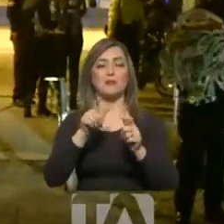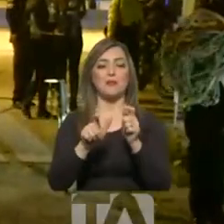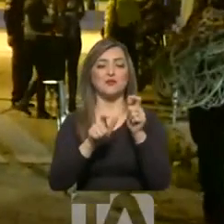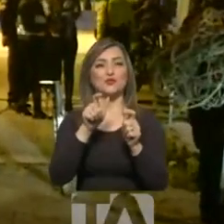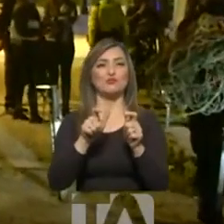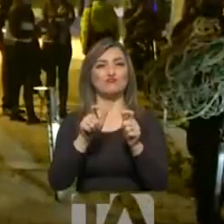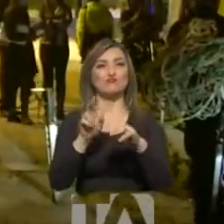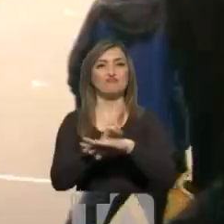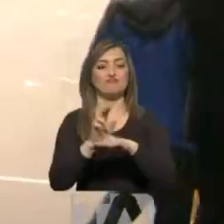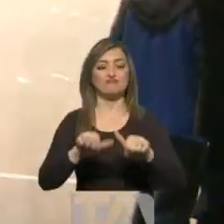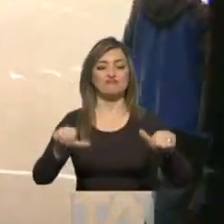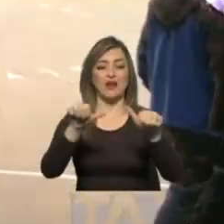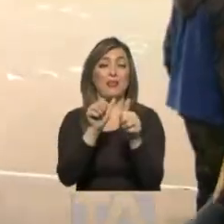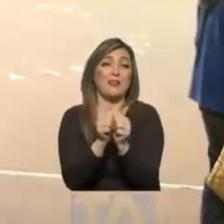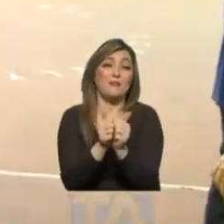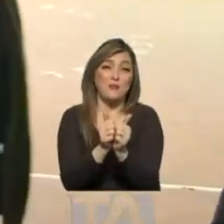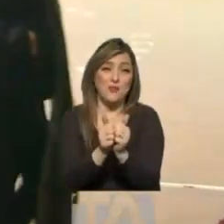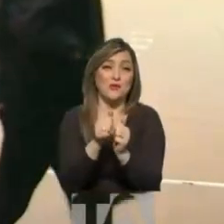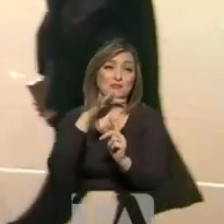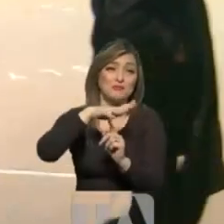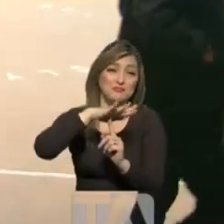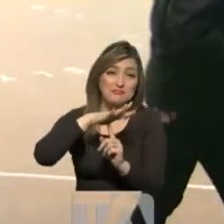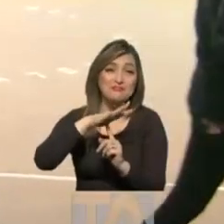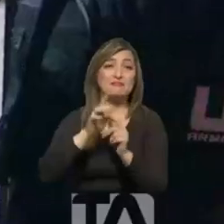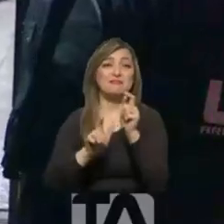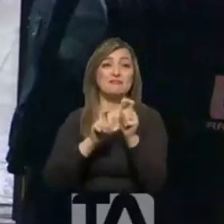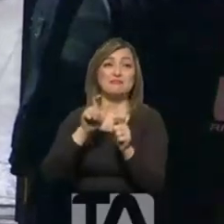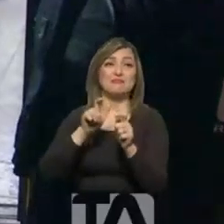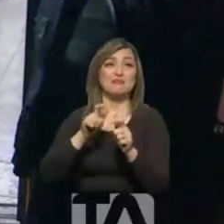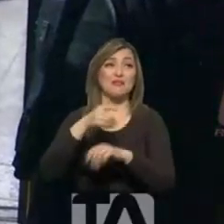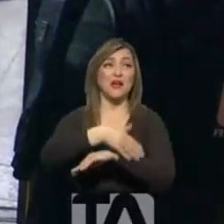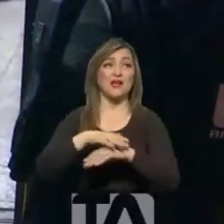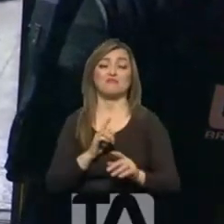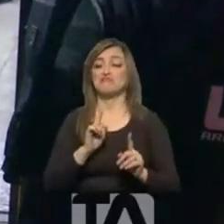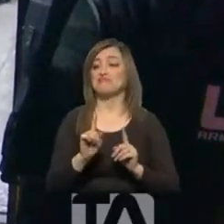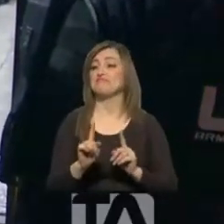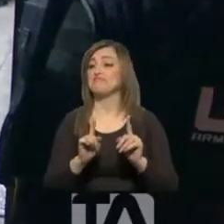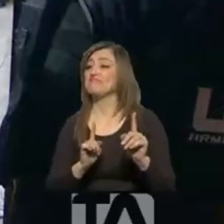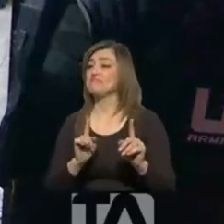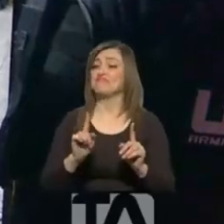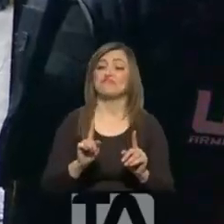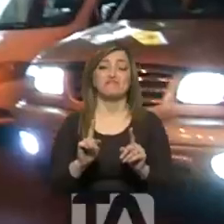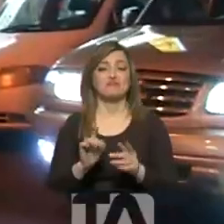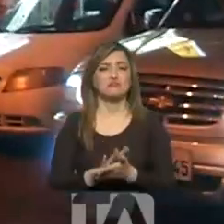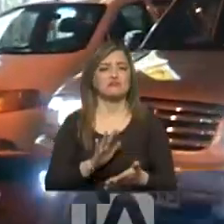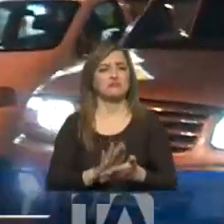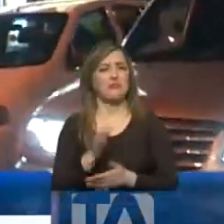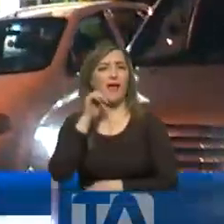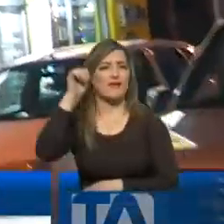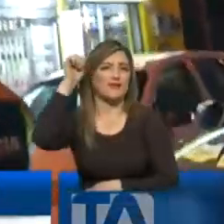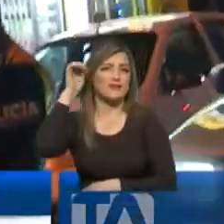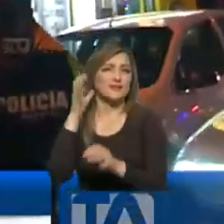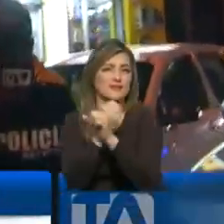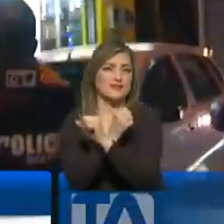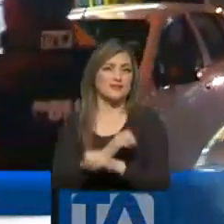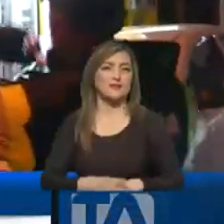ciudadanos haciendo uso de las áreas deportivas en parques y personas en la calle, se evidenció la última noche del toque de queda en la